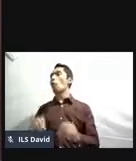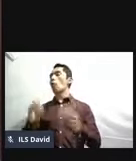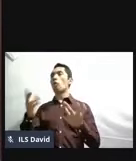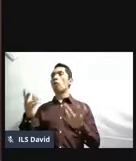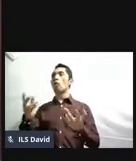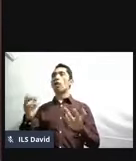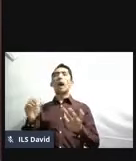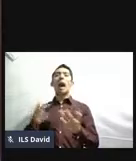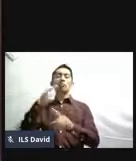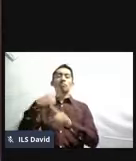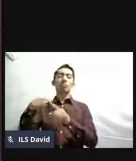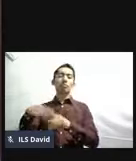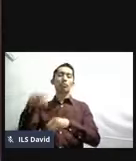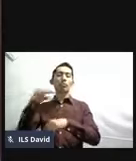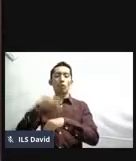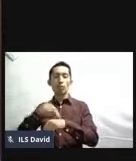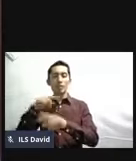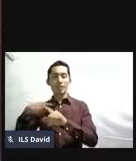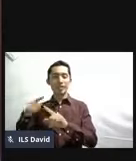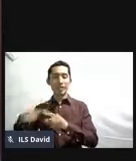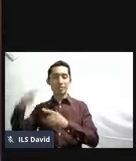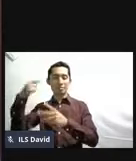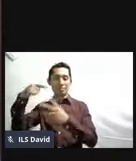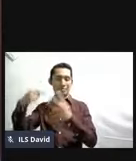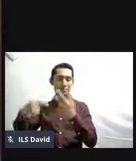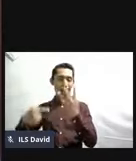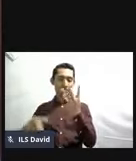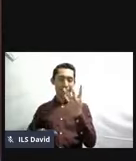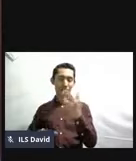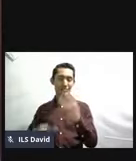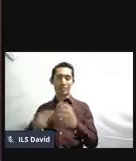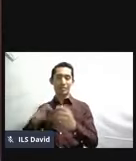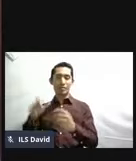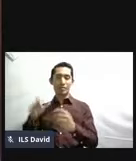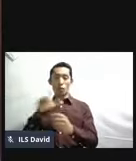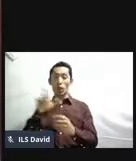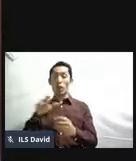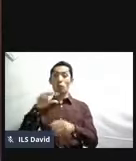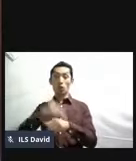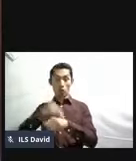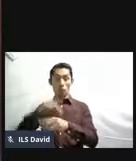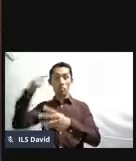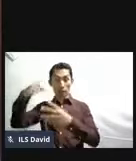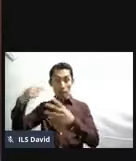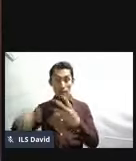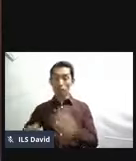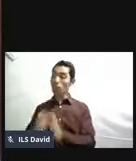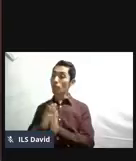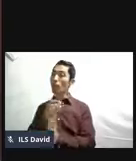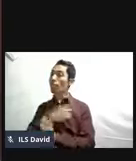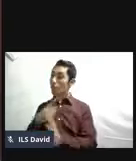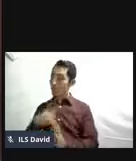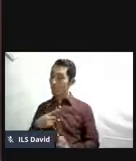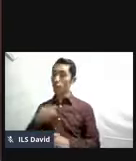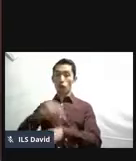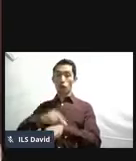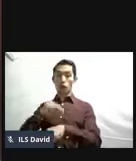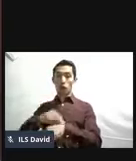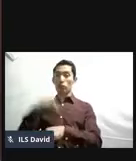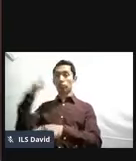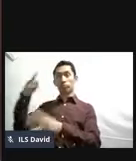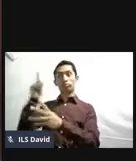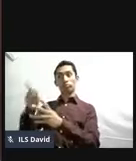también reciben instrucciones que hay que obedecer al médico y nos resistimos a obedecer al médico,